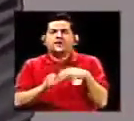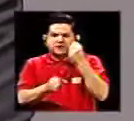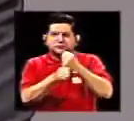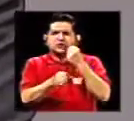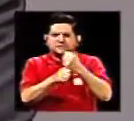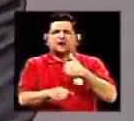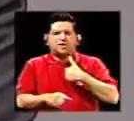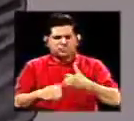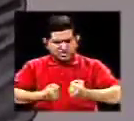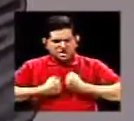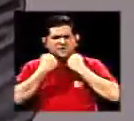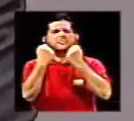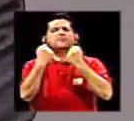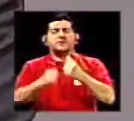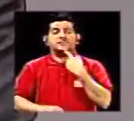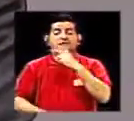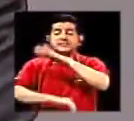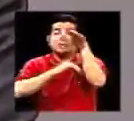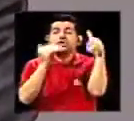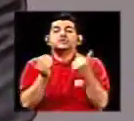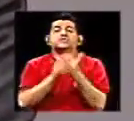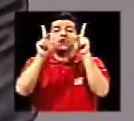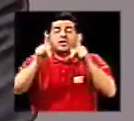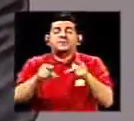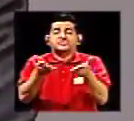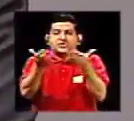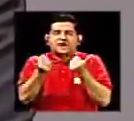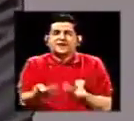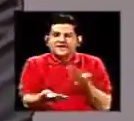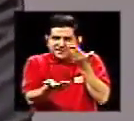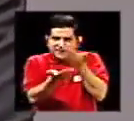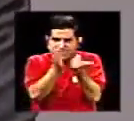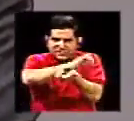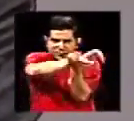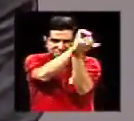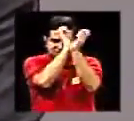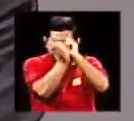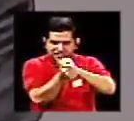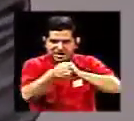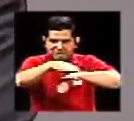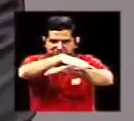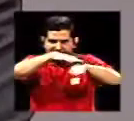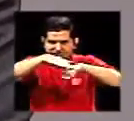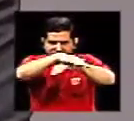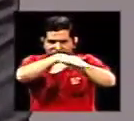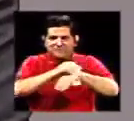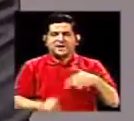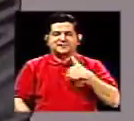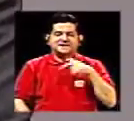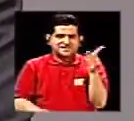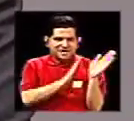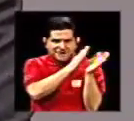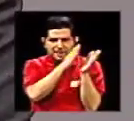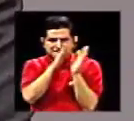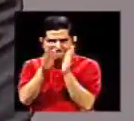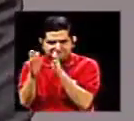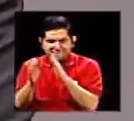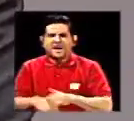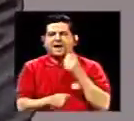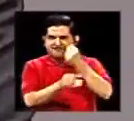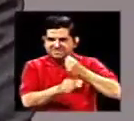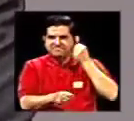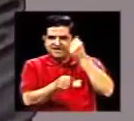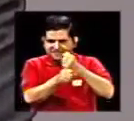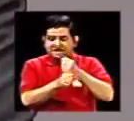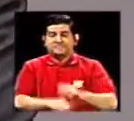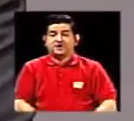trabajo muy fuerte que tenemos que hacer, de decir, todo aquel que abrace la propuesta de cambio basada en esa, en ese plan de trabajo que